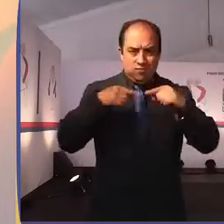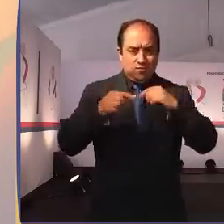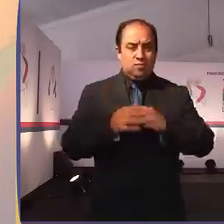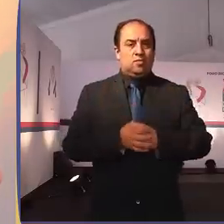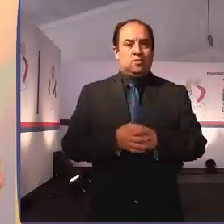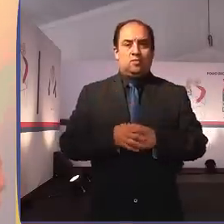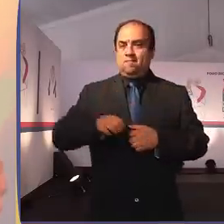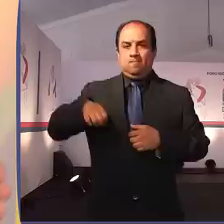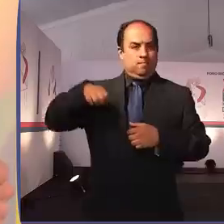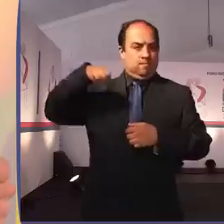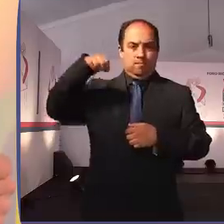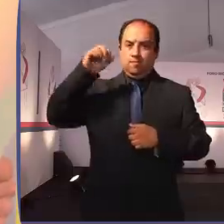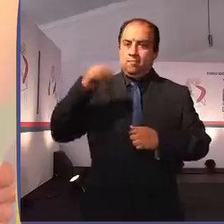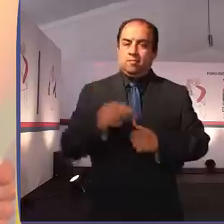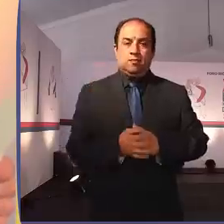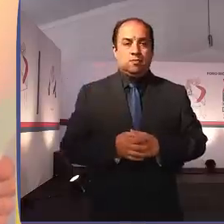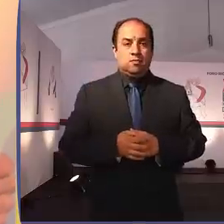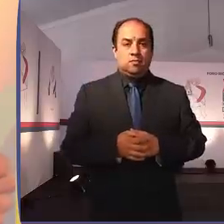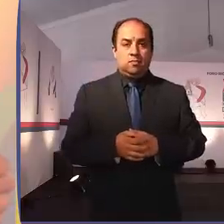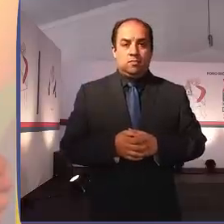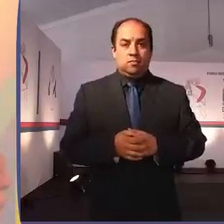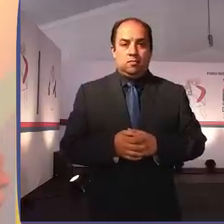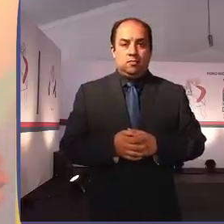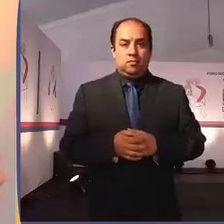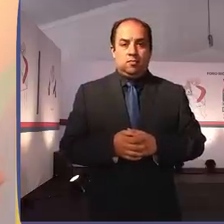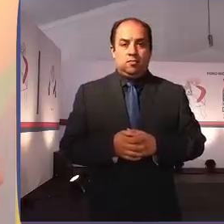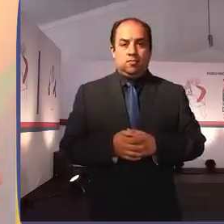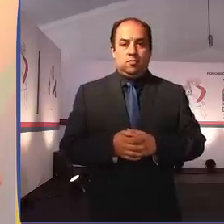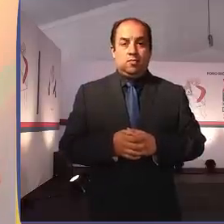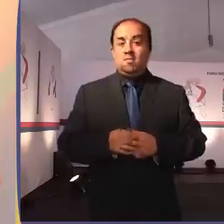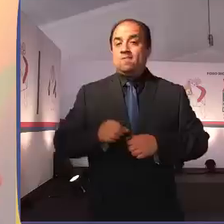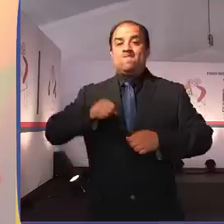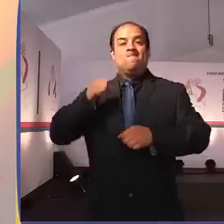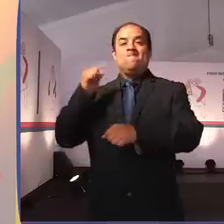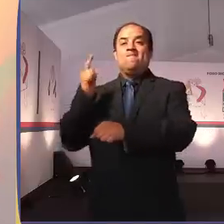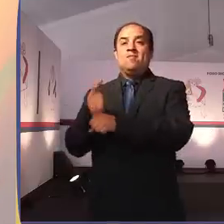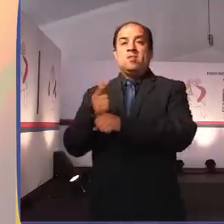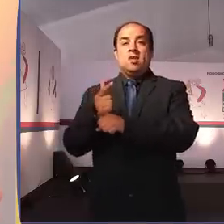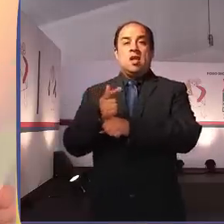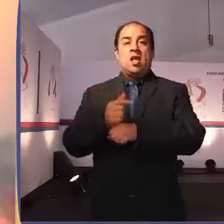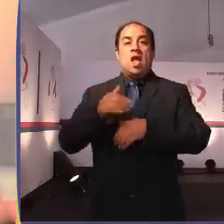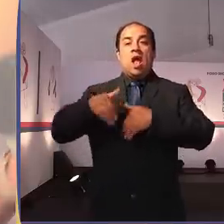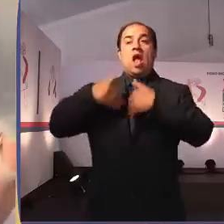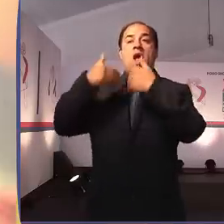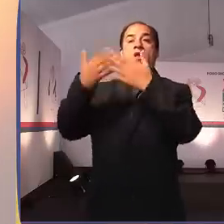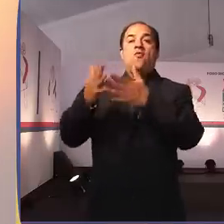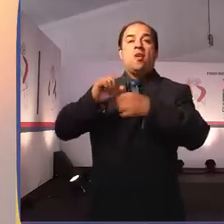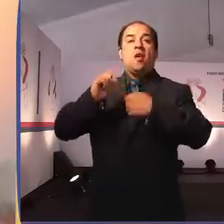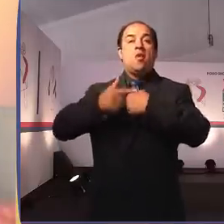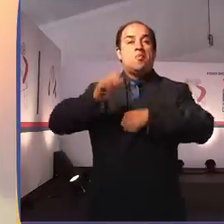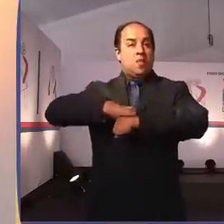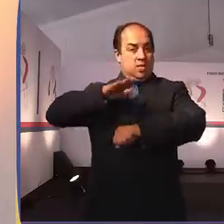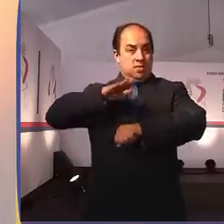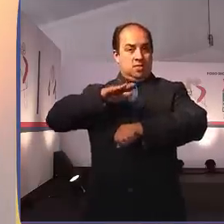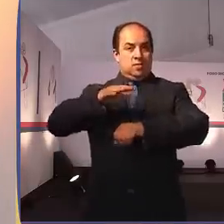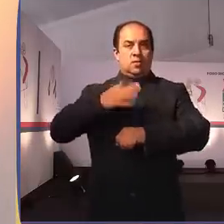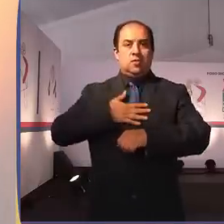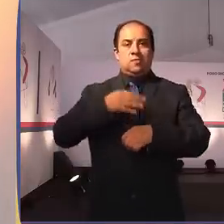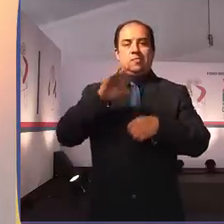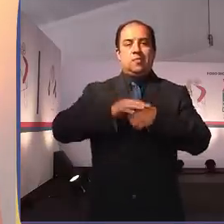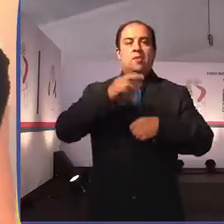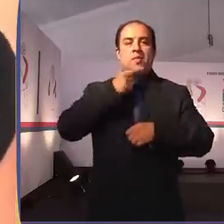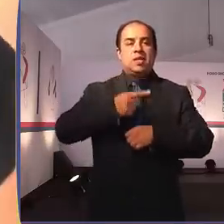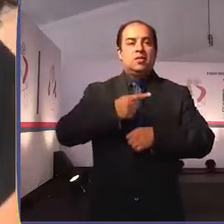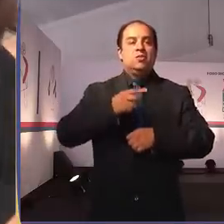no crezcan. No caigan en la desgracia de descubrir que hay algo más allá de su nariz. Yo voto porque seamos